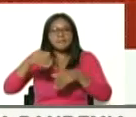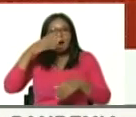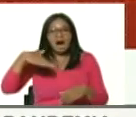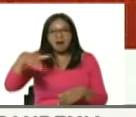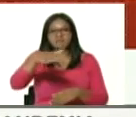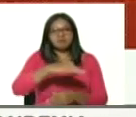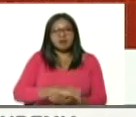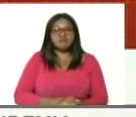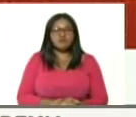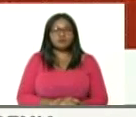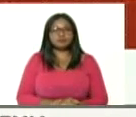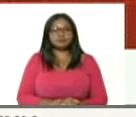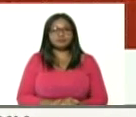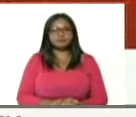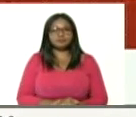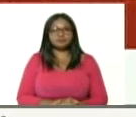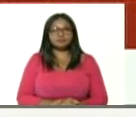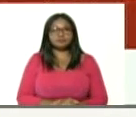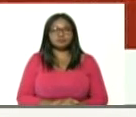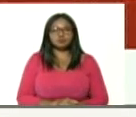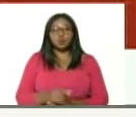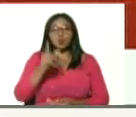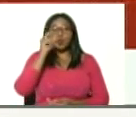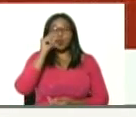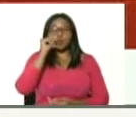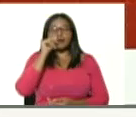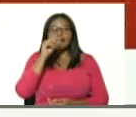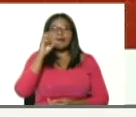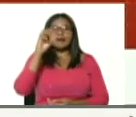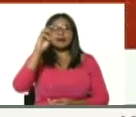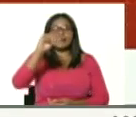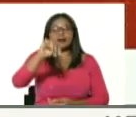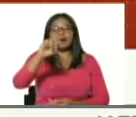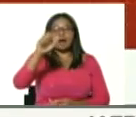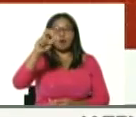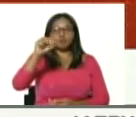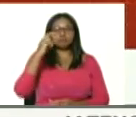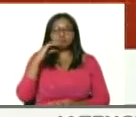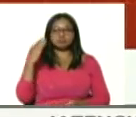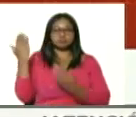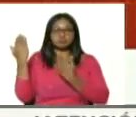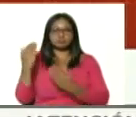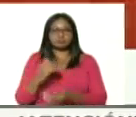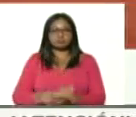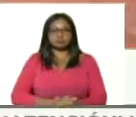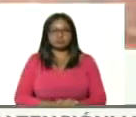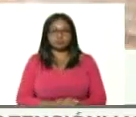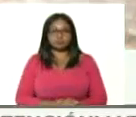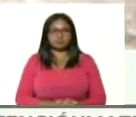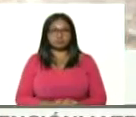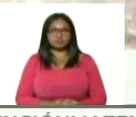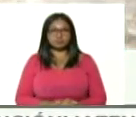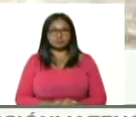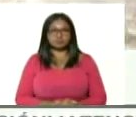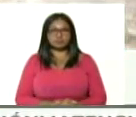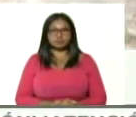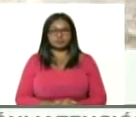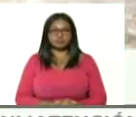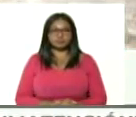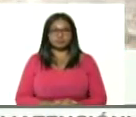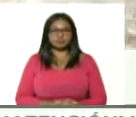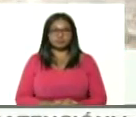la palabra a Alexander, a Nahum, conversadito. Adelante.